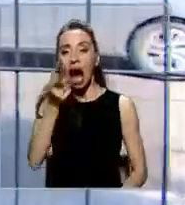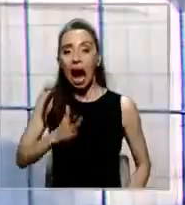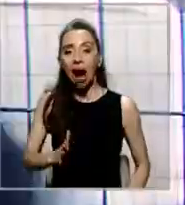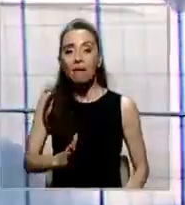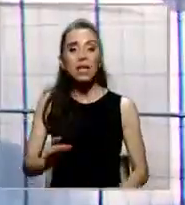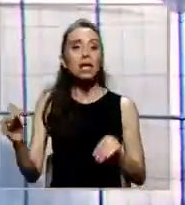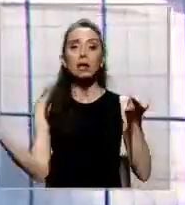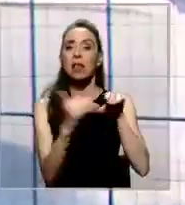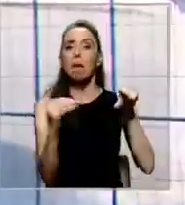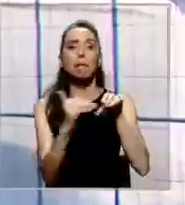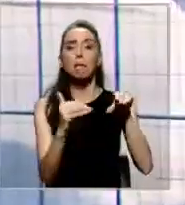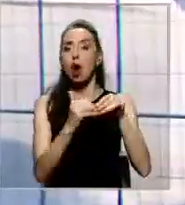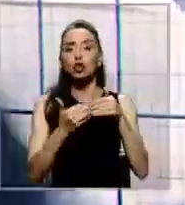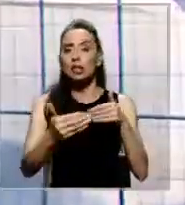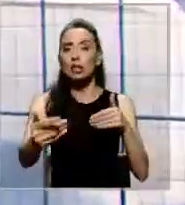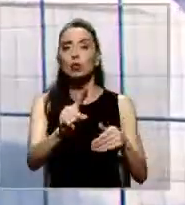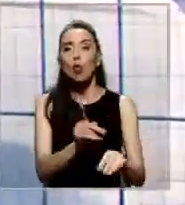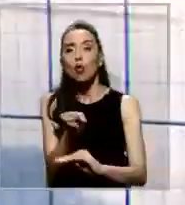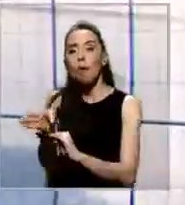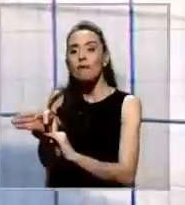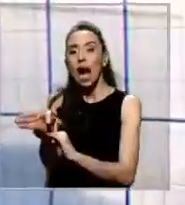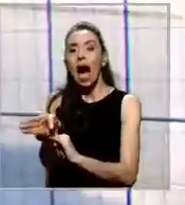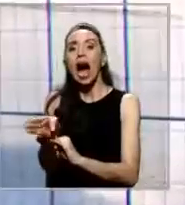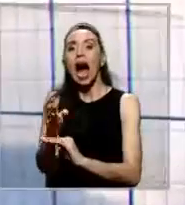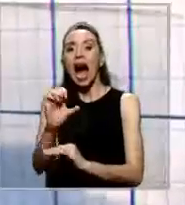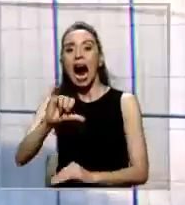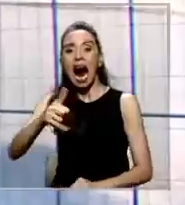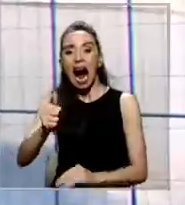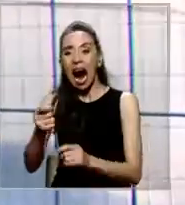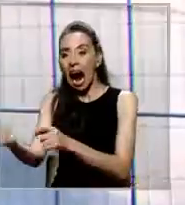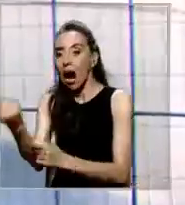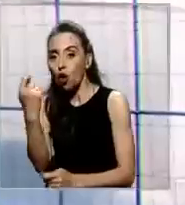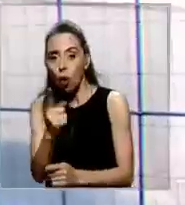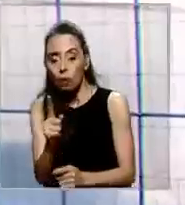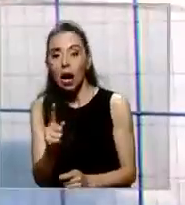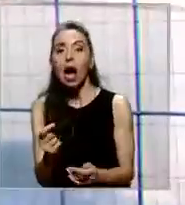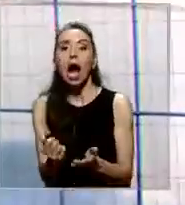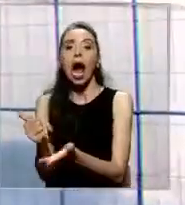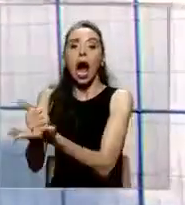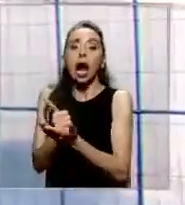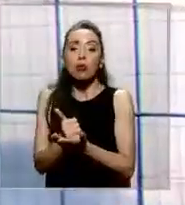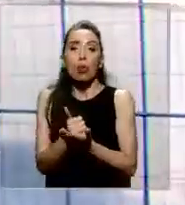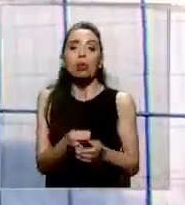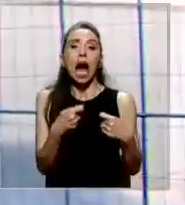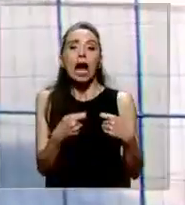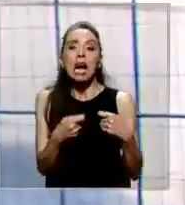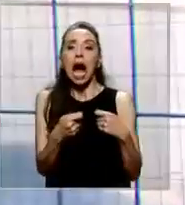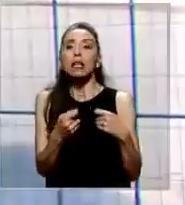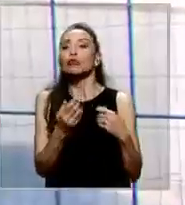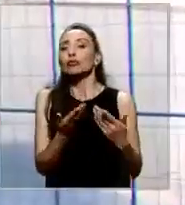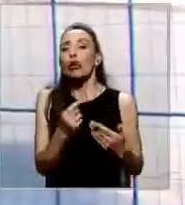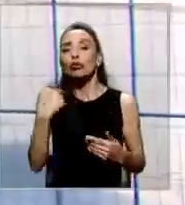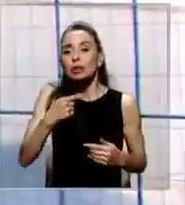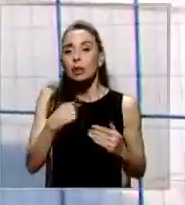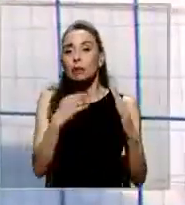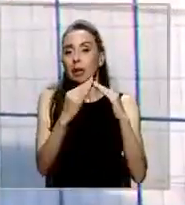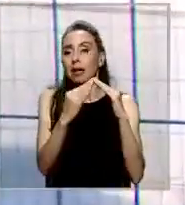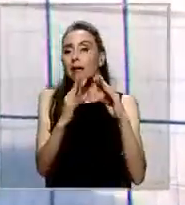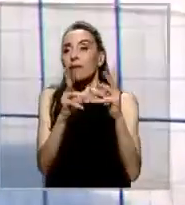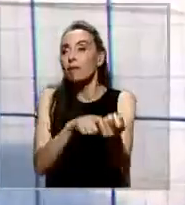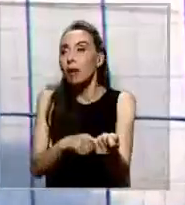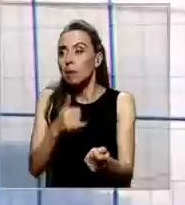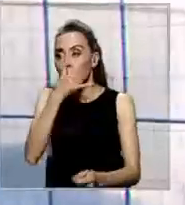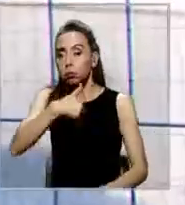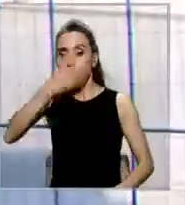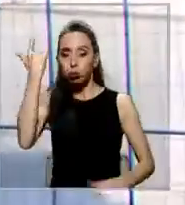cobrarlo. ¿Y te ayuda en tu gasto? Sí, en la mercadería, en gastos comunes que tiene uno en su hogar, porque estoy cesante hace mucho